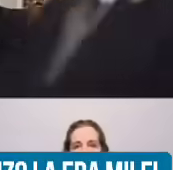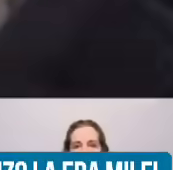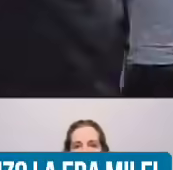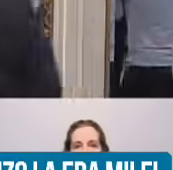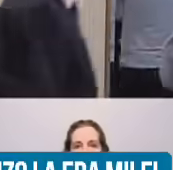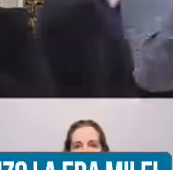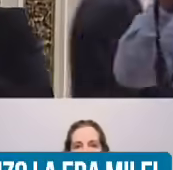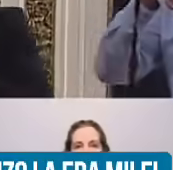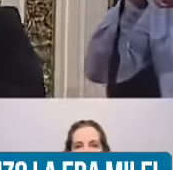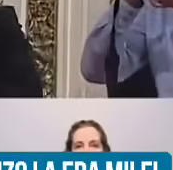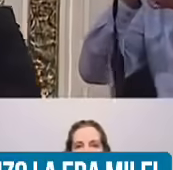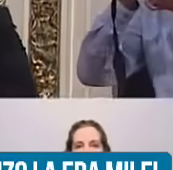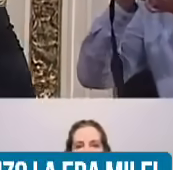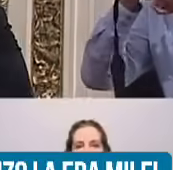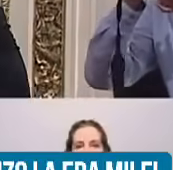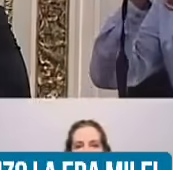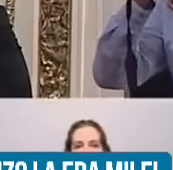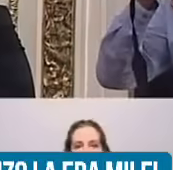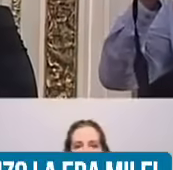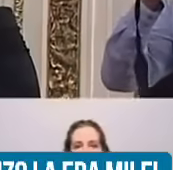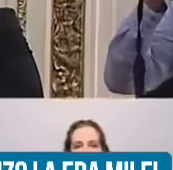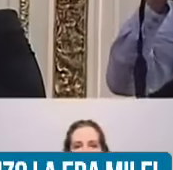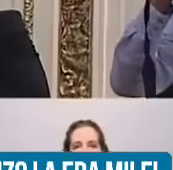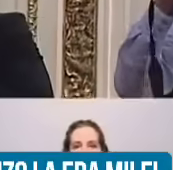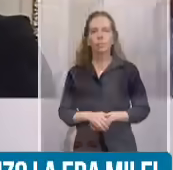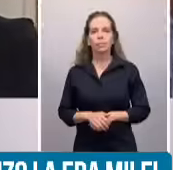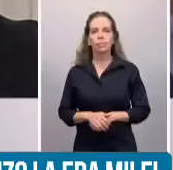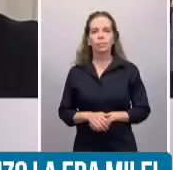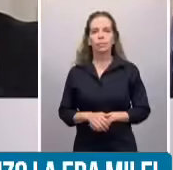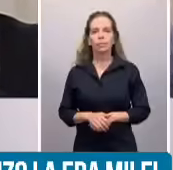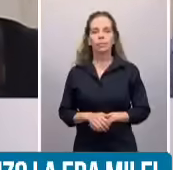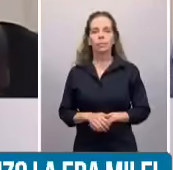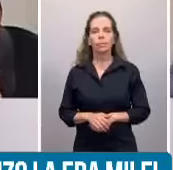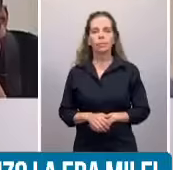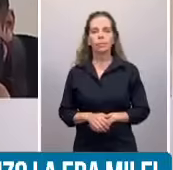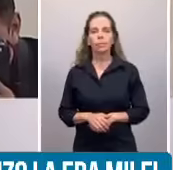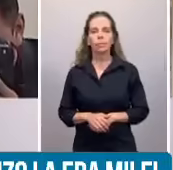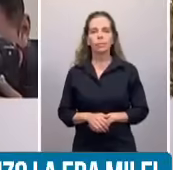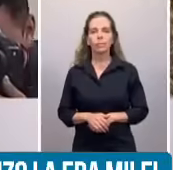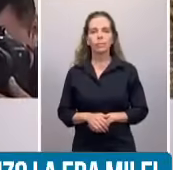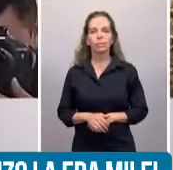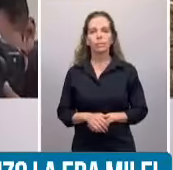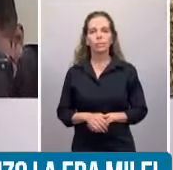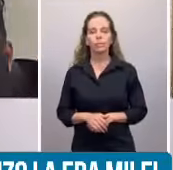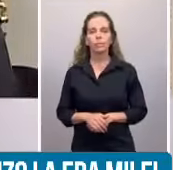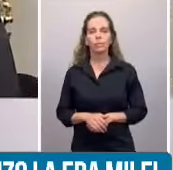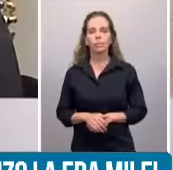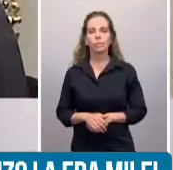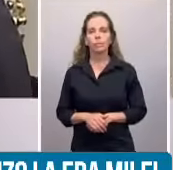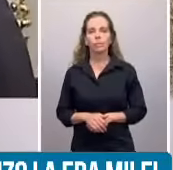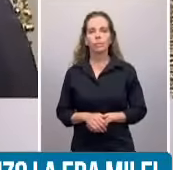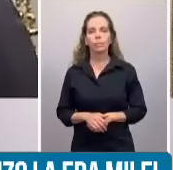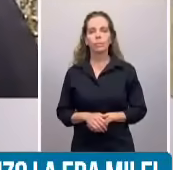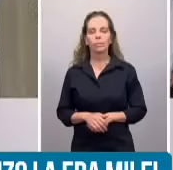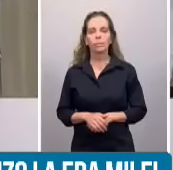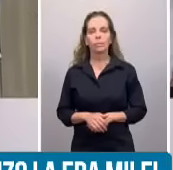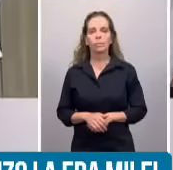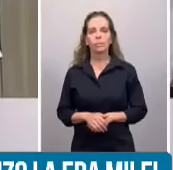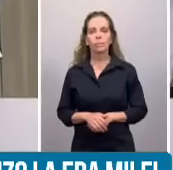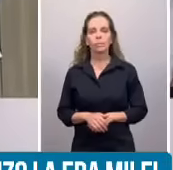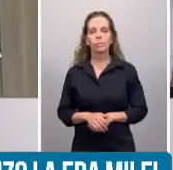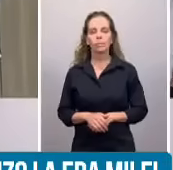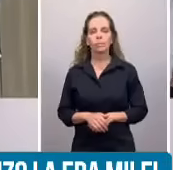delegaciones extranjeras. Recién veíamos al presidente de Paraguay, Santiago Peña, sí, prácticamente un aliado ideológico a partir de ahora de Javier